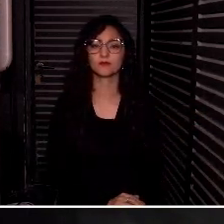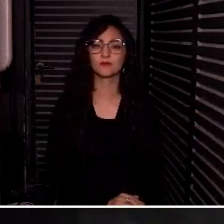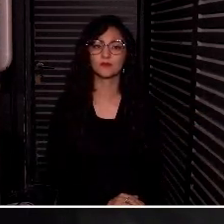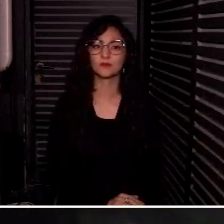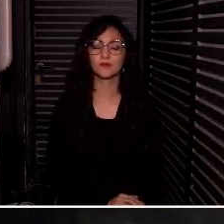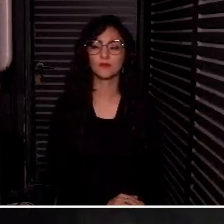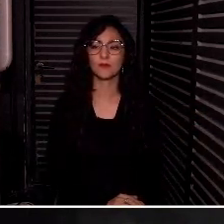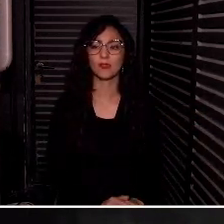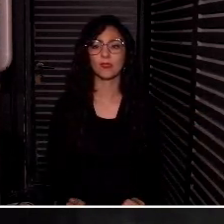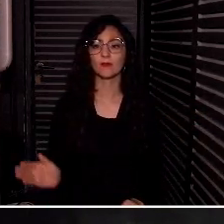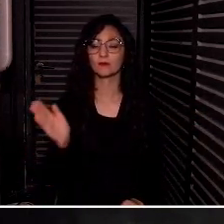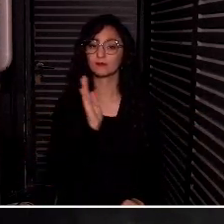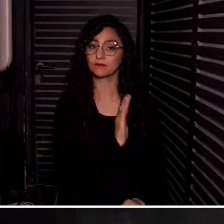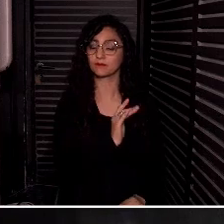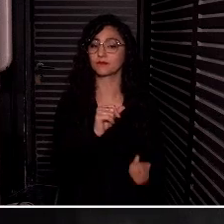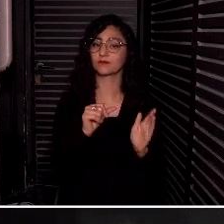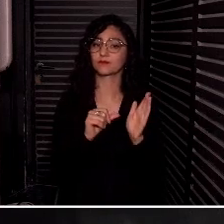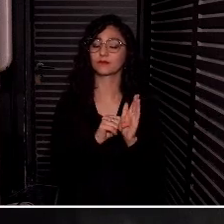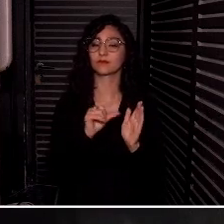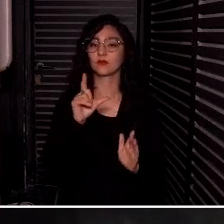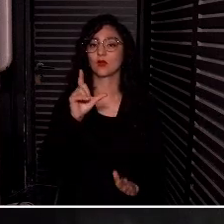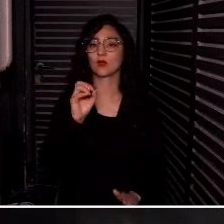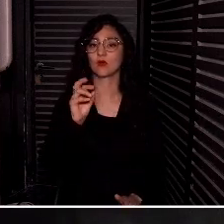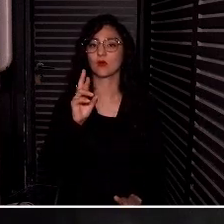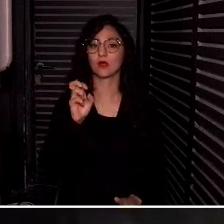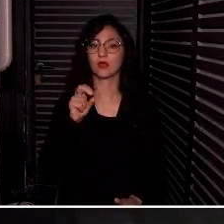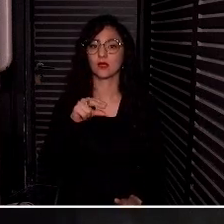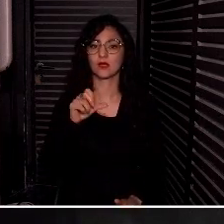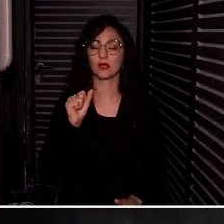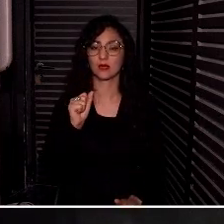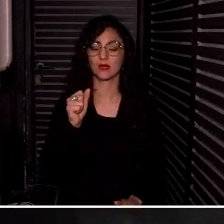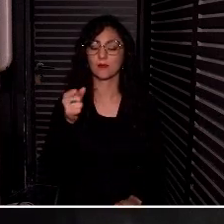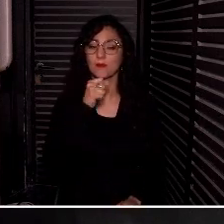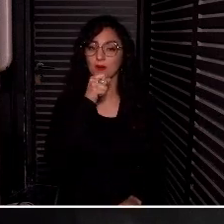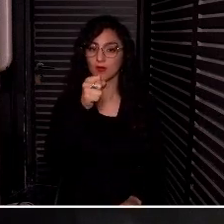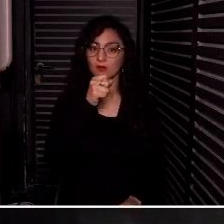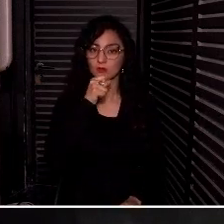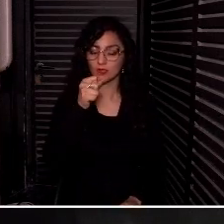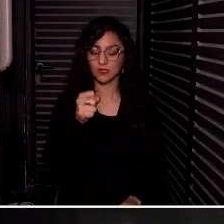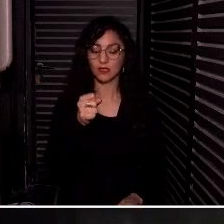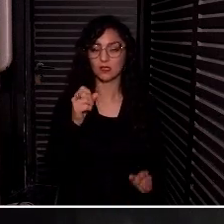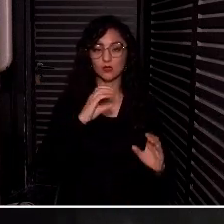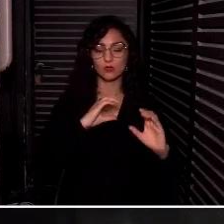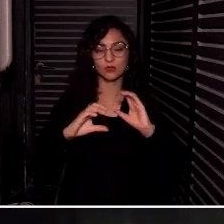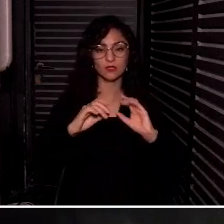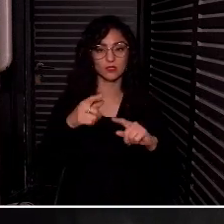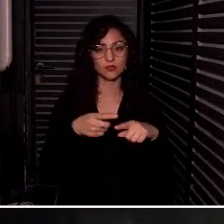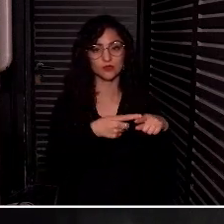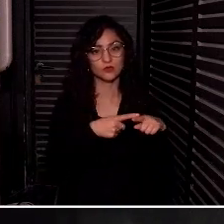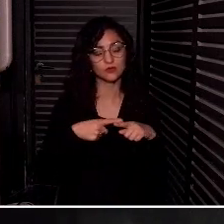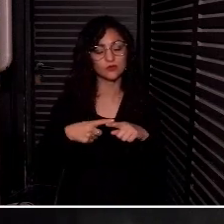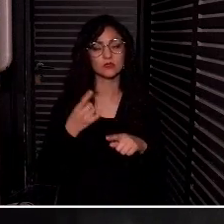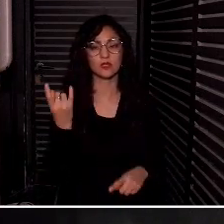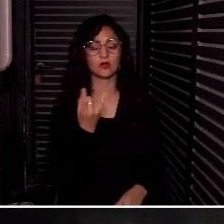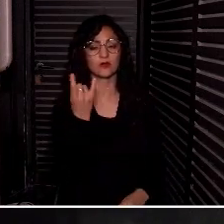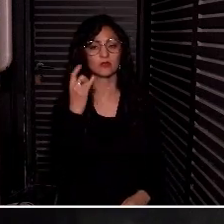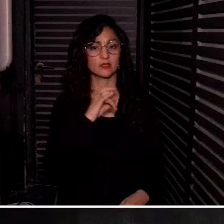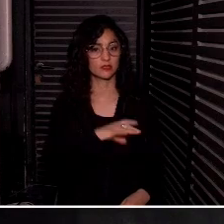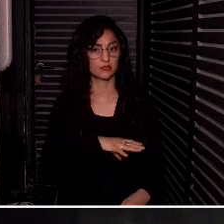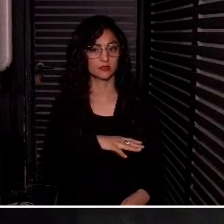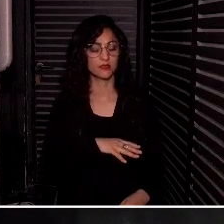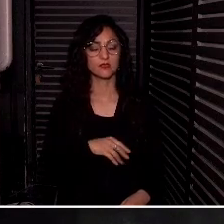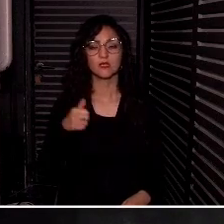poquitito al centro está Lorena antesana periodista y licenciada en comunicación social de la Universidad de chile